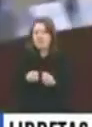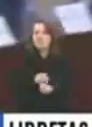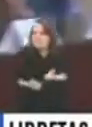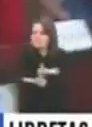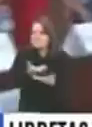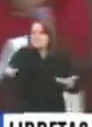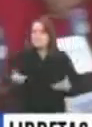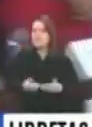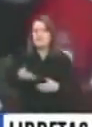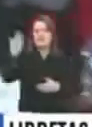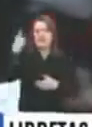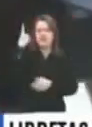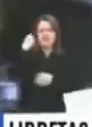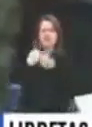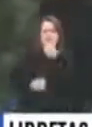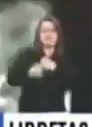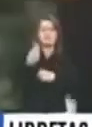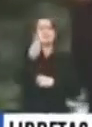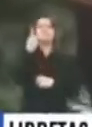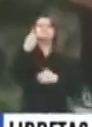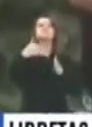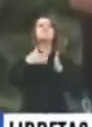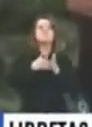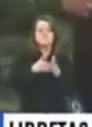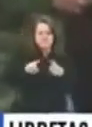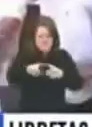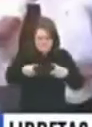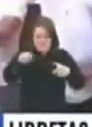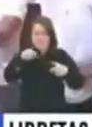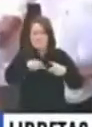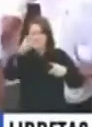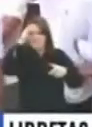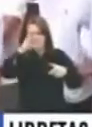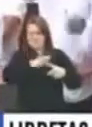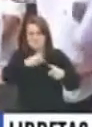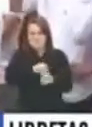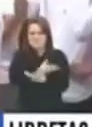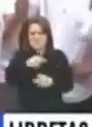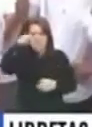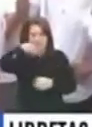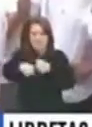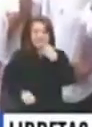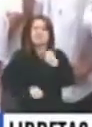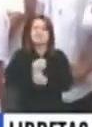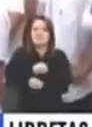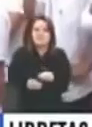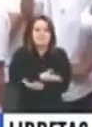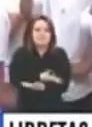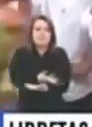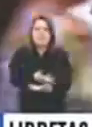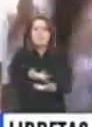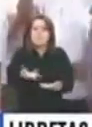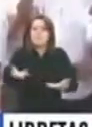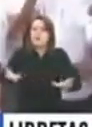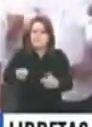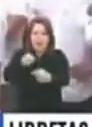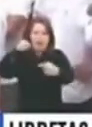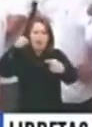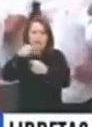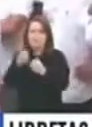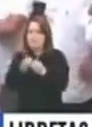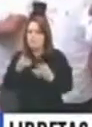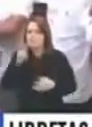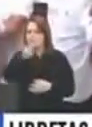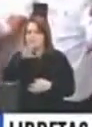entregadas a nivel nacional y para este año tenemos un objetivo de unas 25.000 libretas. El objetivo es lograr alcanzar esta meta de 25.000 libretas